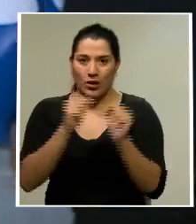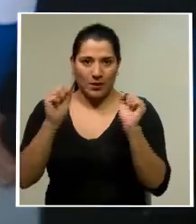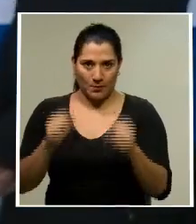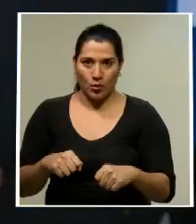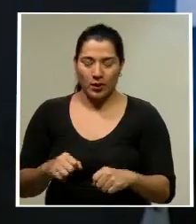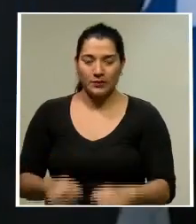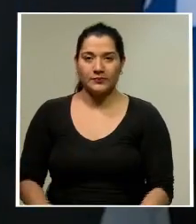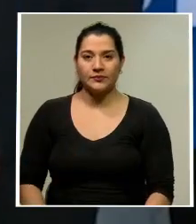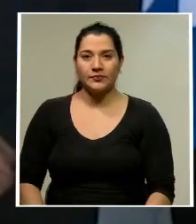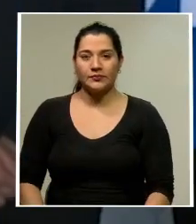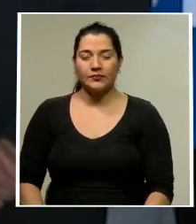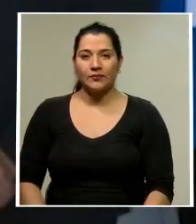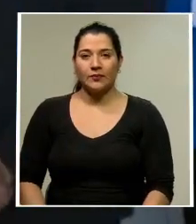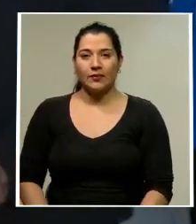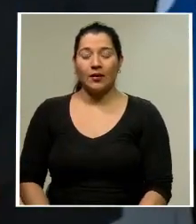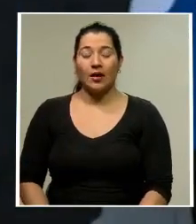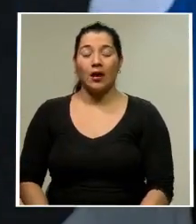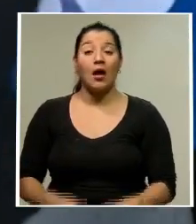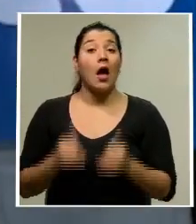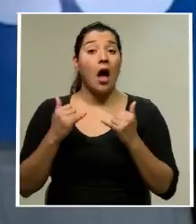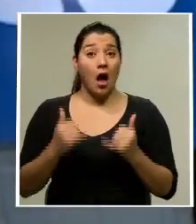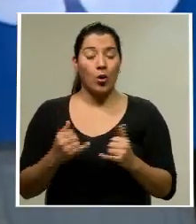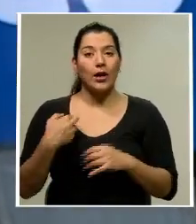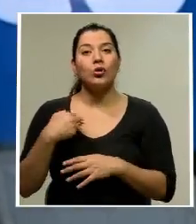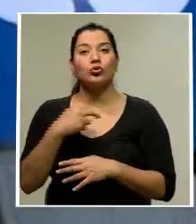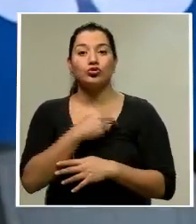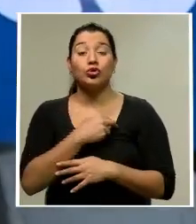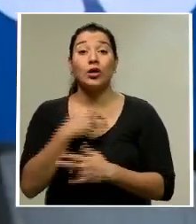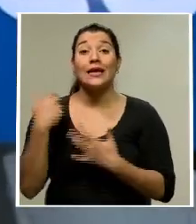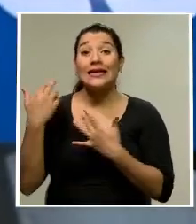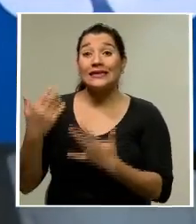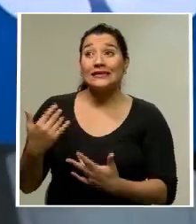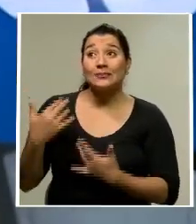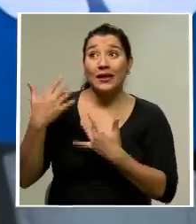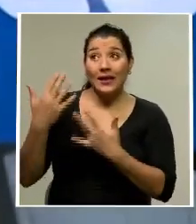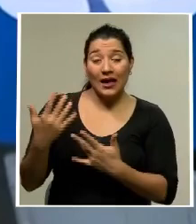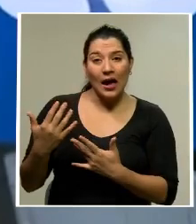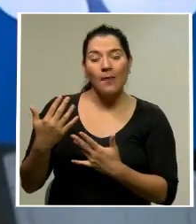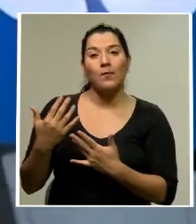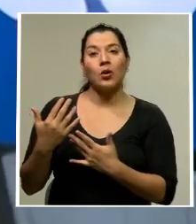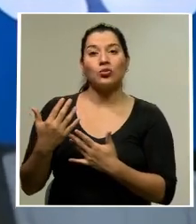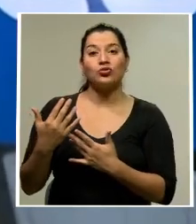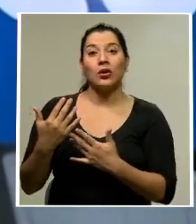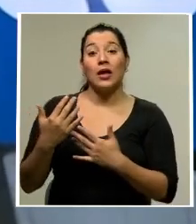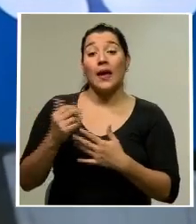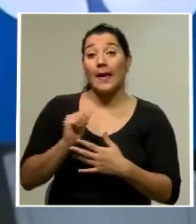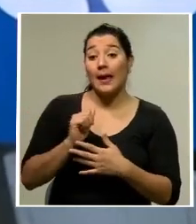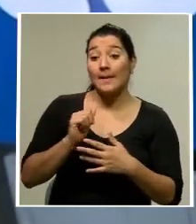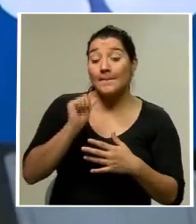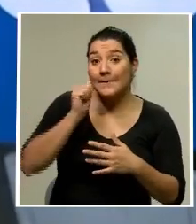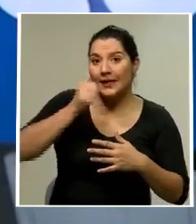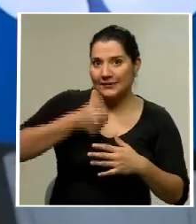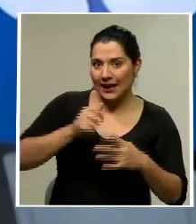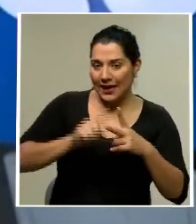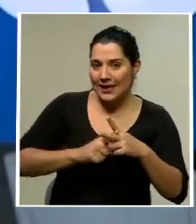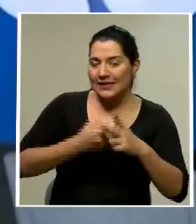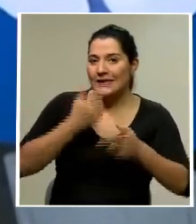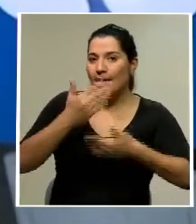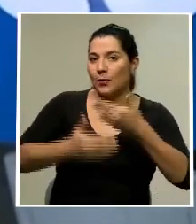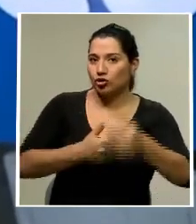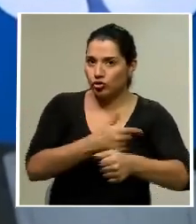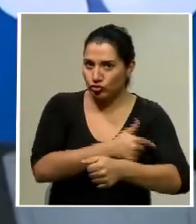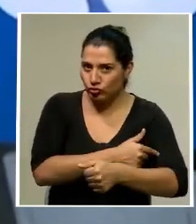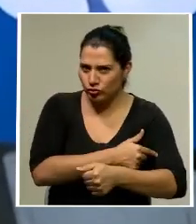de biológico. En este caso, nosotros esperaríamos que en la semana que inicia, mañana, ¿verdad?, a la otra semana,